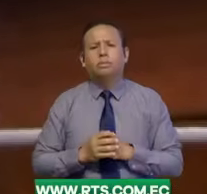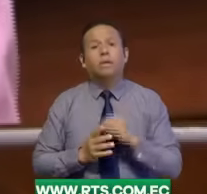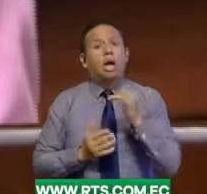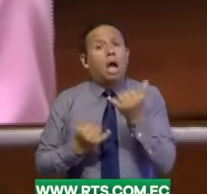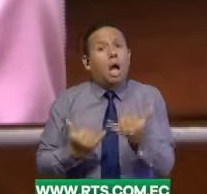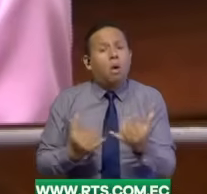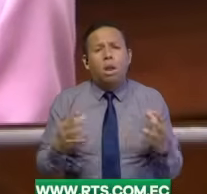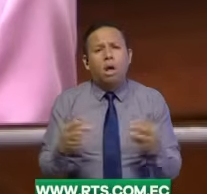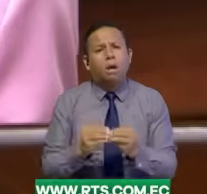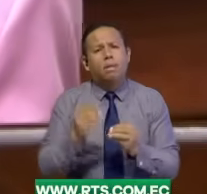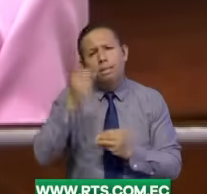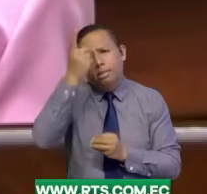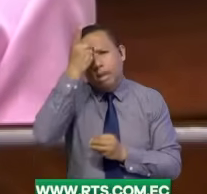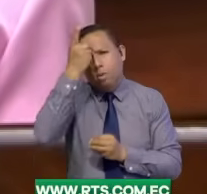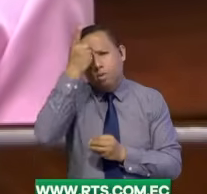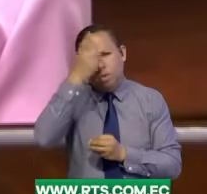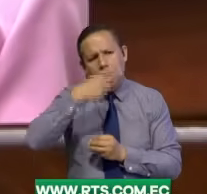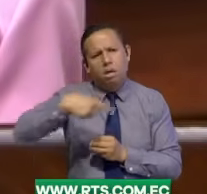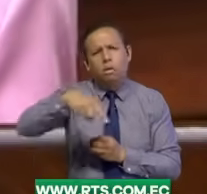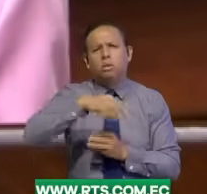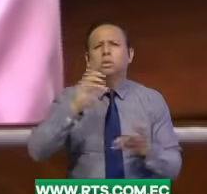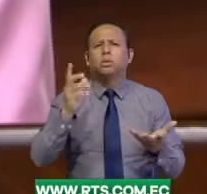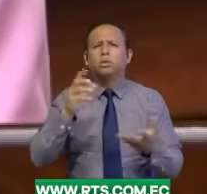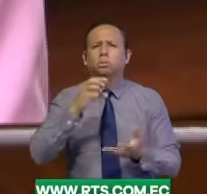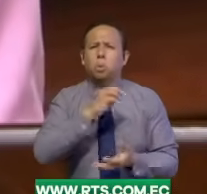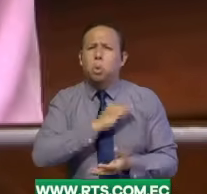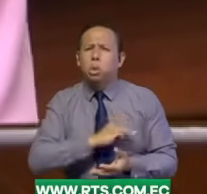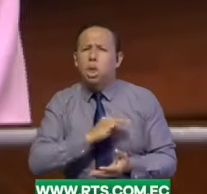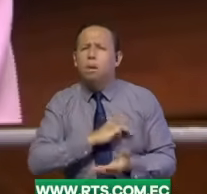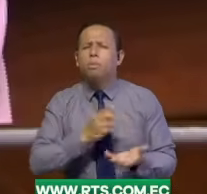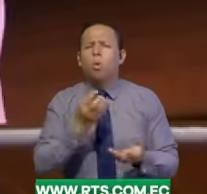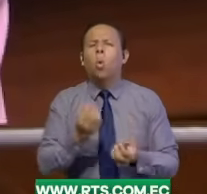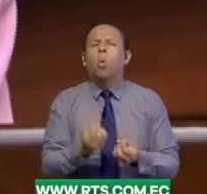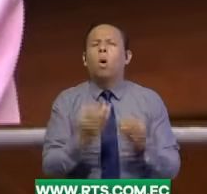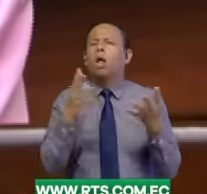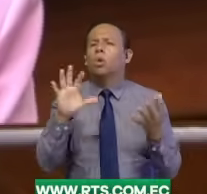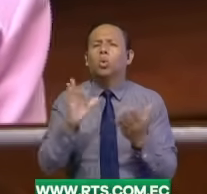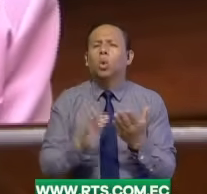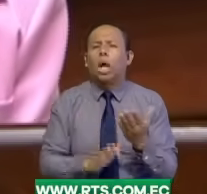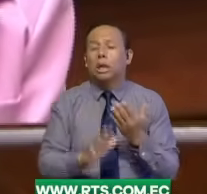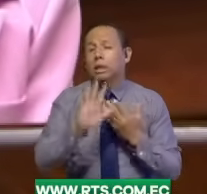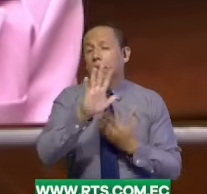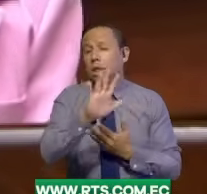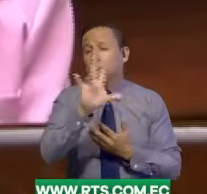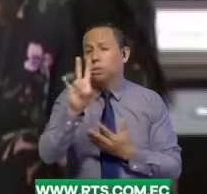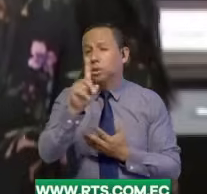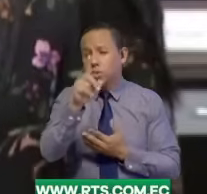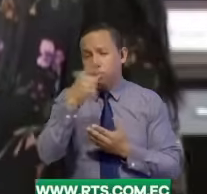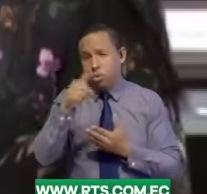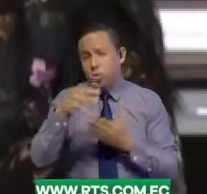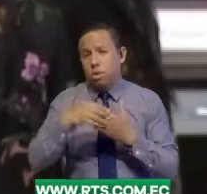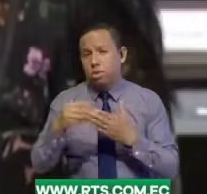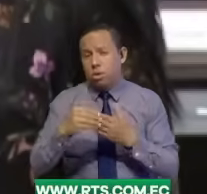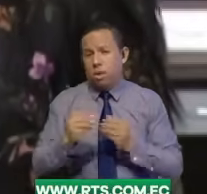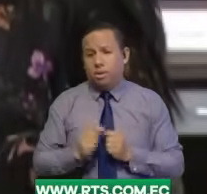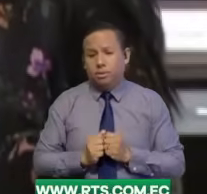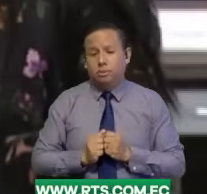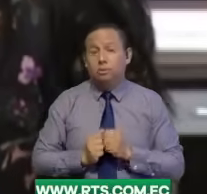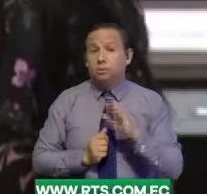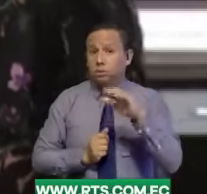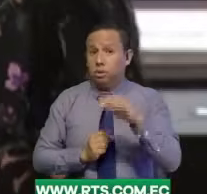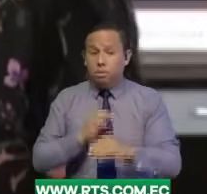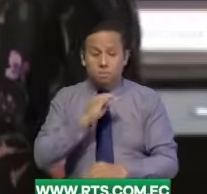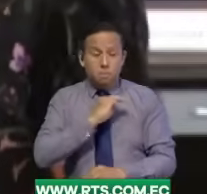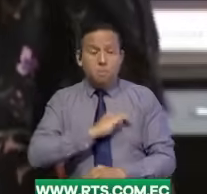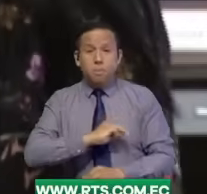este momento a los gobiernos provinciales asciende a 571 millones de dólares. Y a los municipios